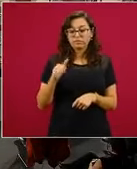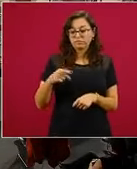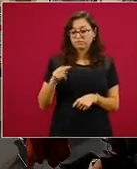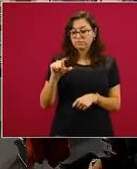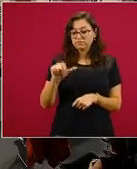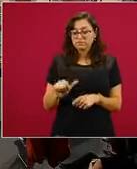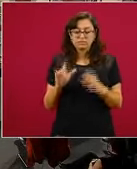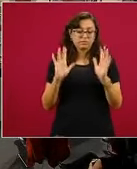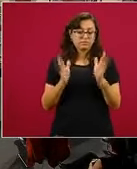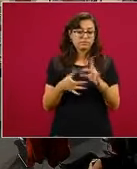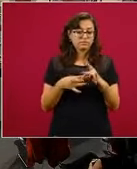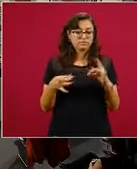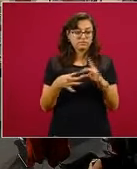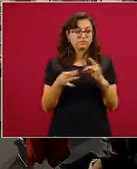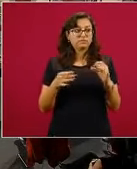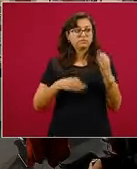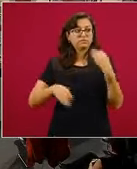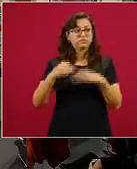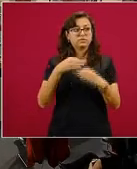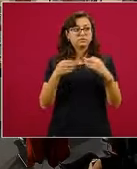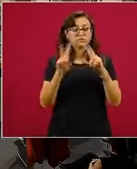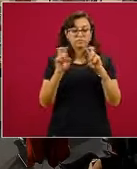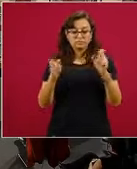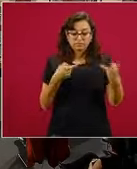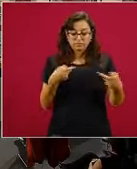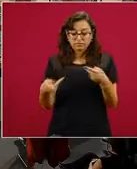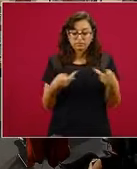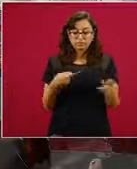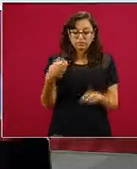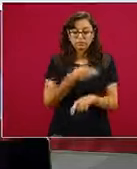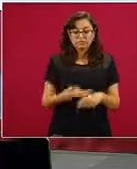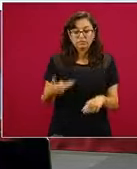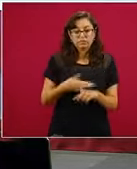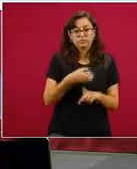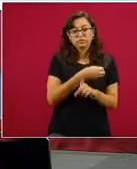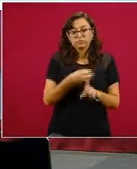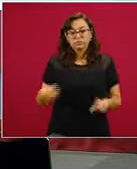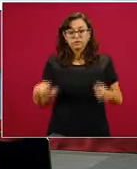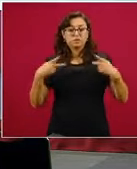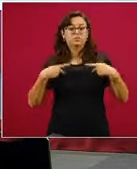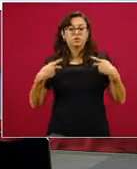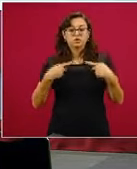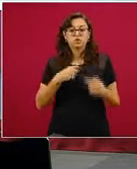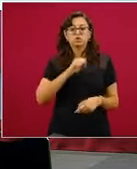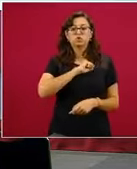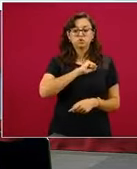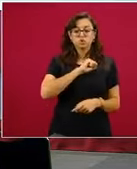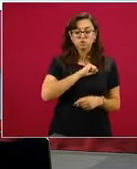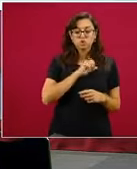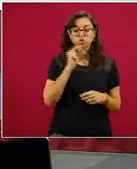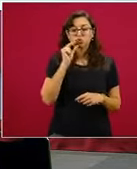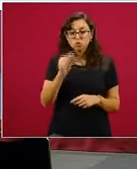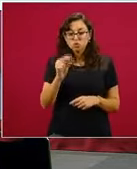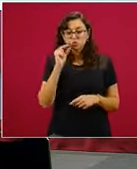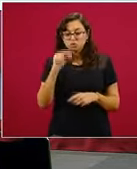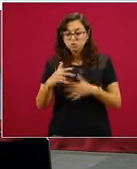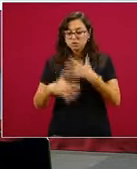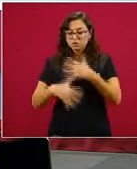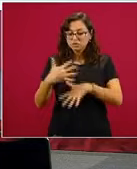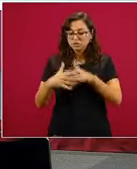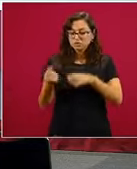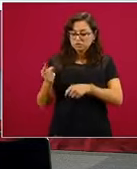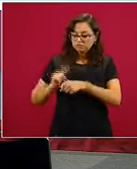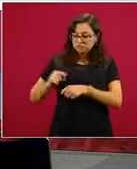definición operacional, que básicamente es toda aquella persona que tenga tos con flemas de más de 15 días de